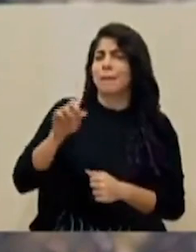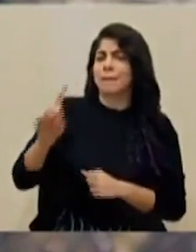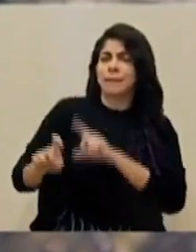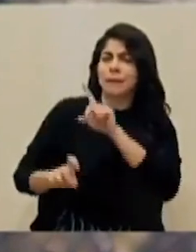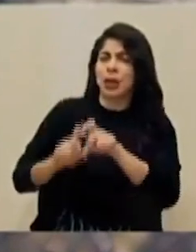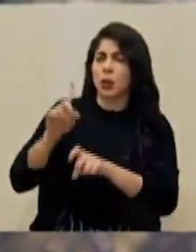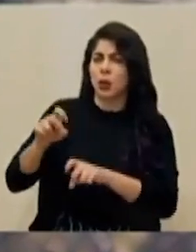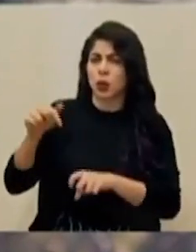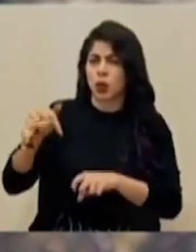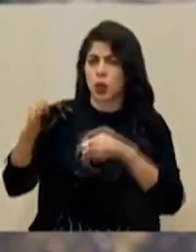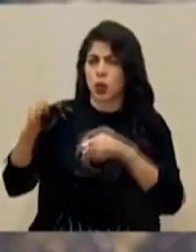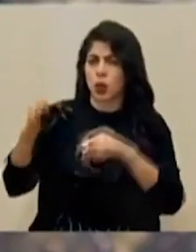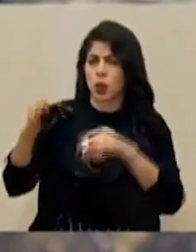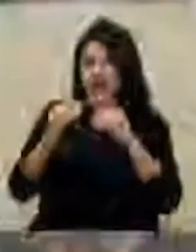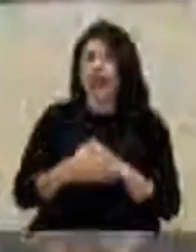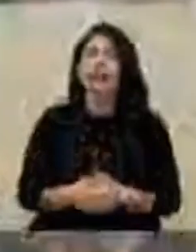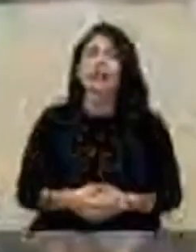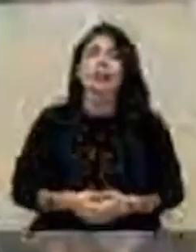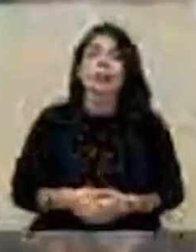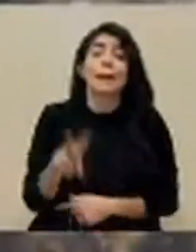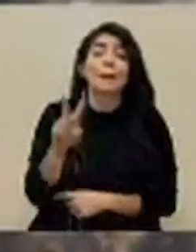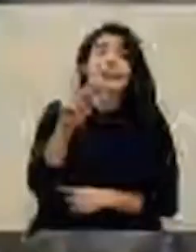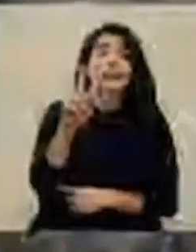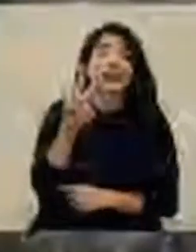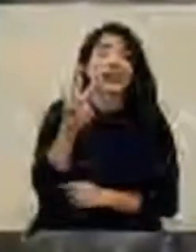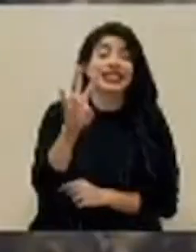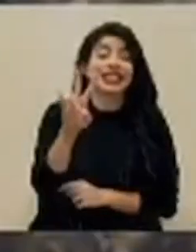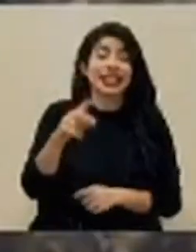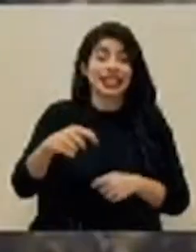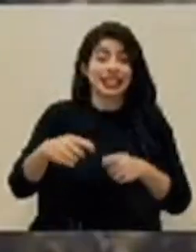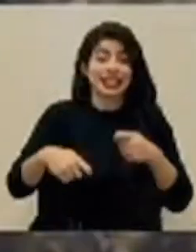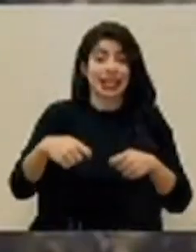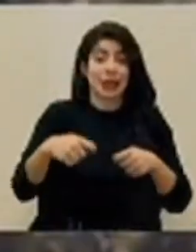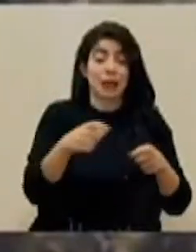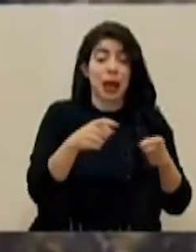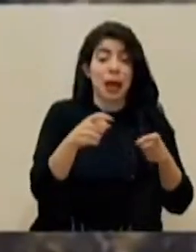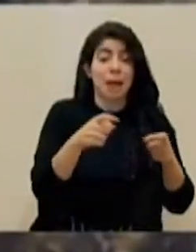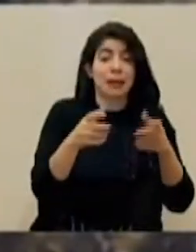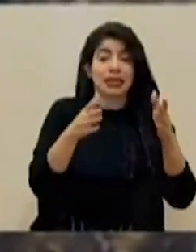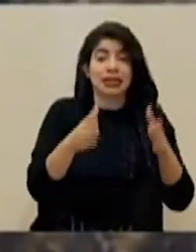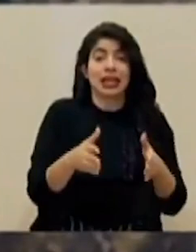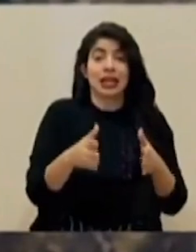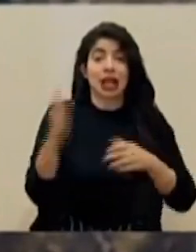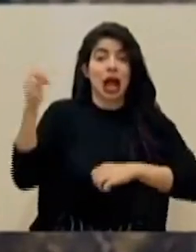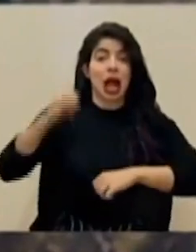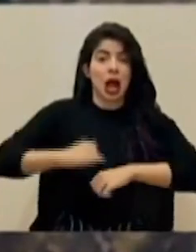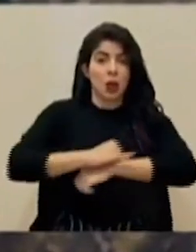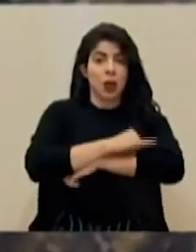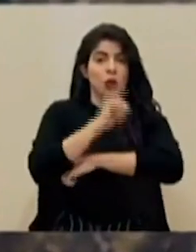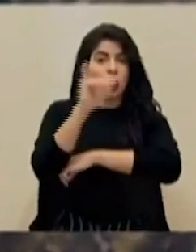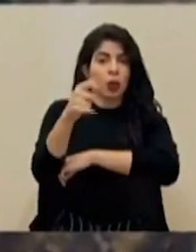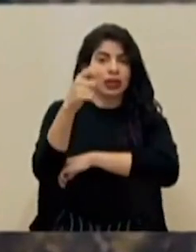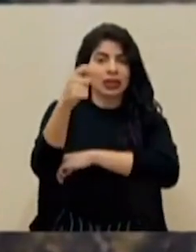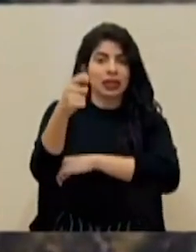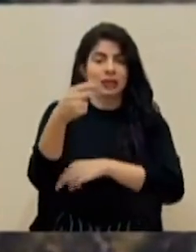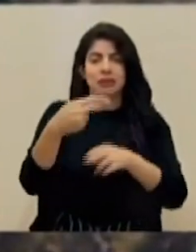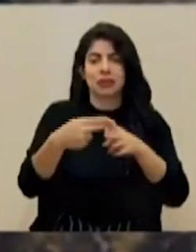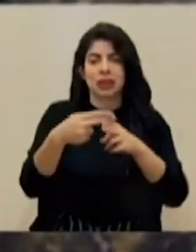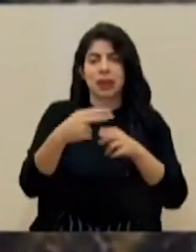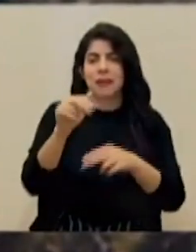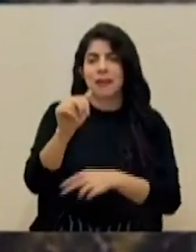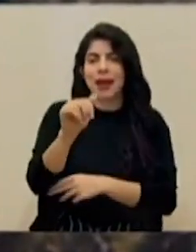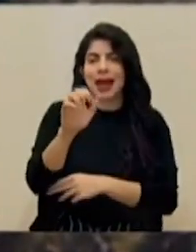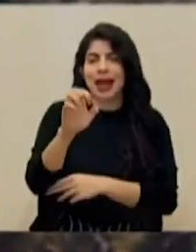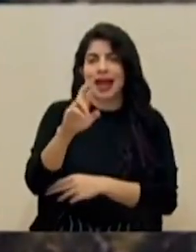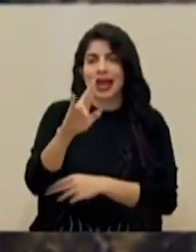tarde. El 27 de septiembre, la administradora, la concesionaria del aeropuerto Santa María Eris, anunció